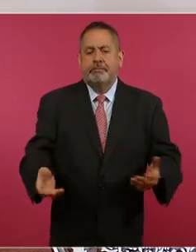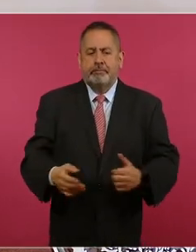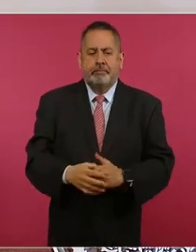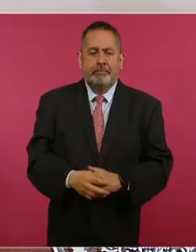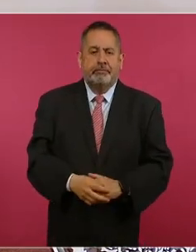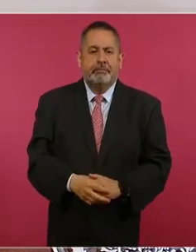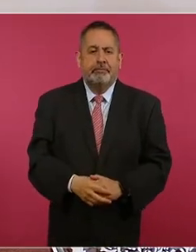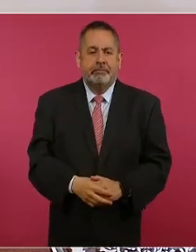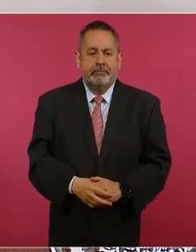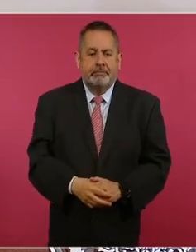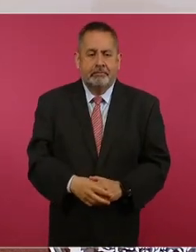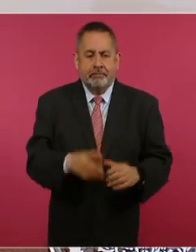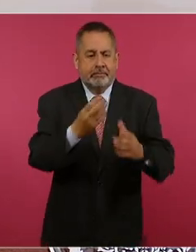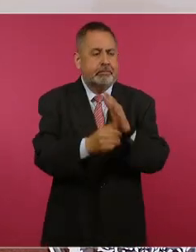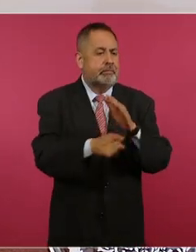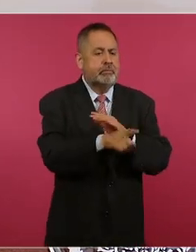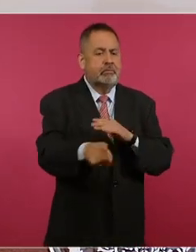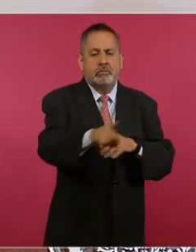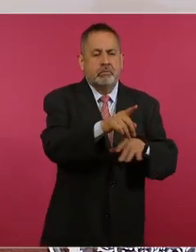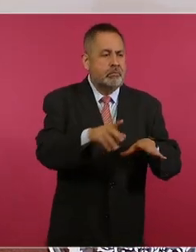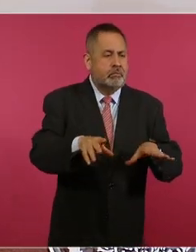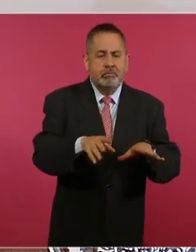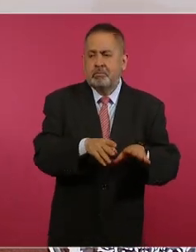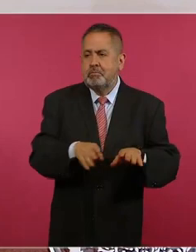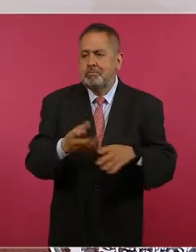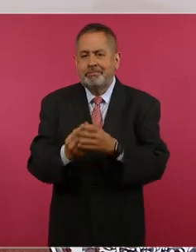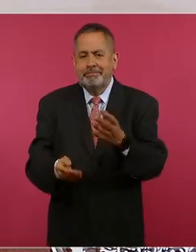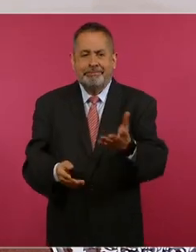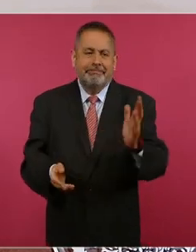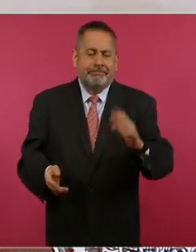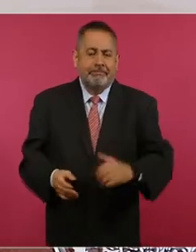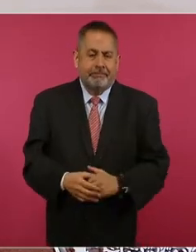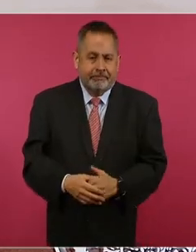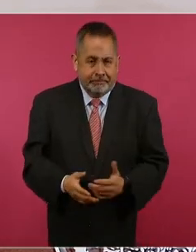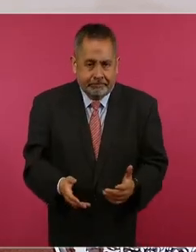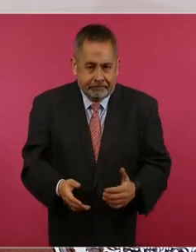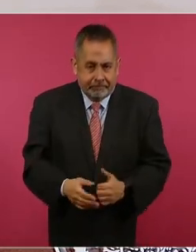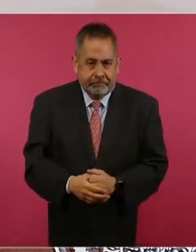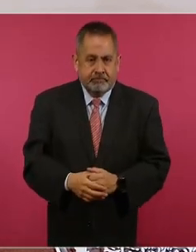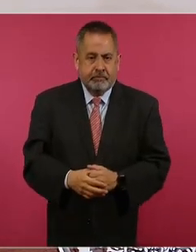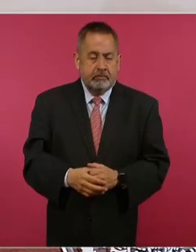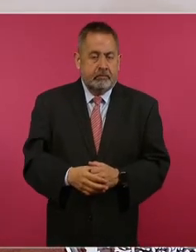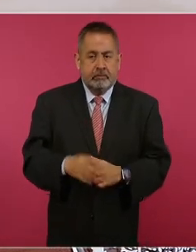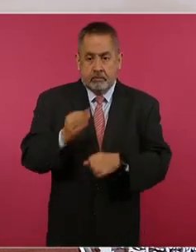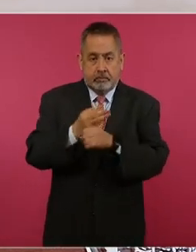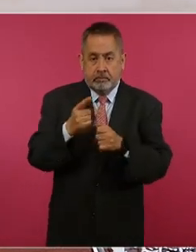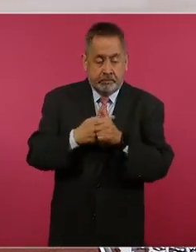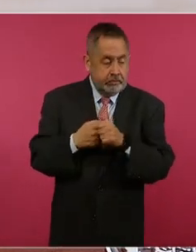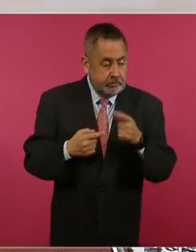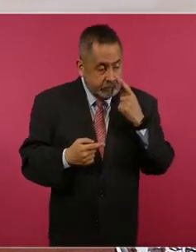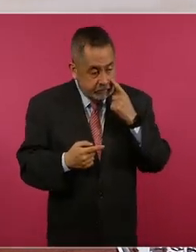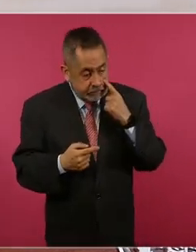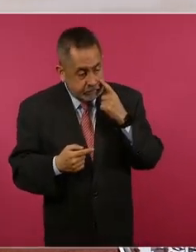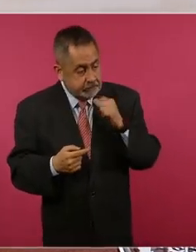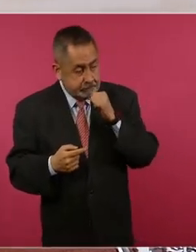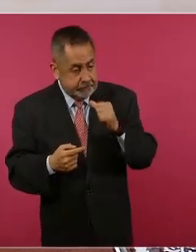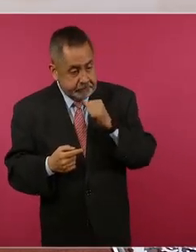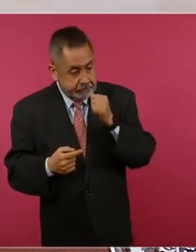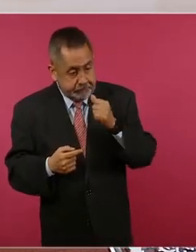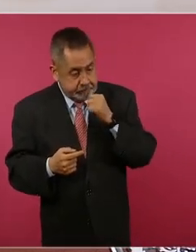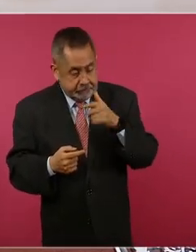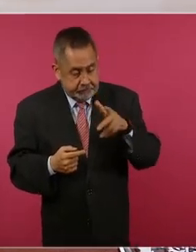ya se había ido, ya estaba prófugo. Entonces, si no hay nada, nada más que